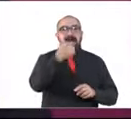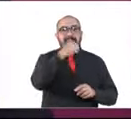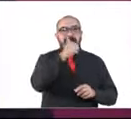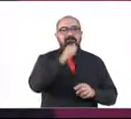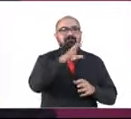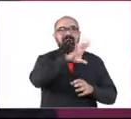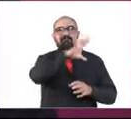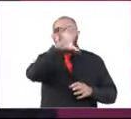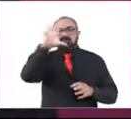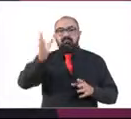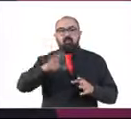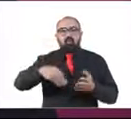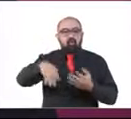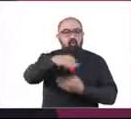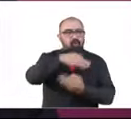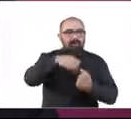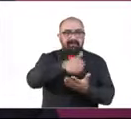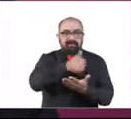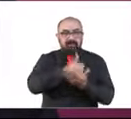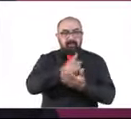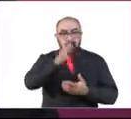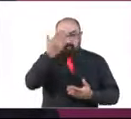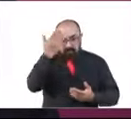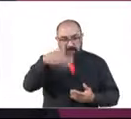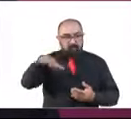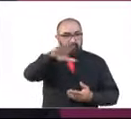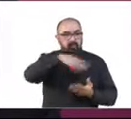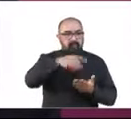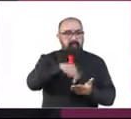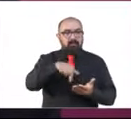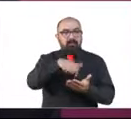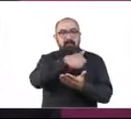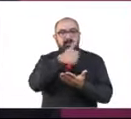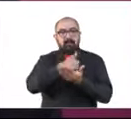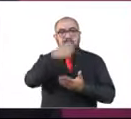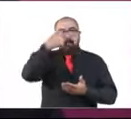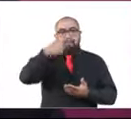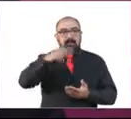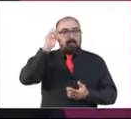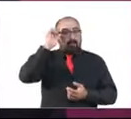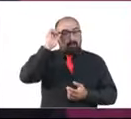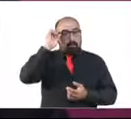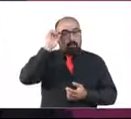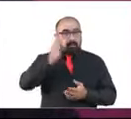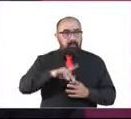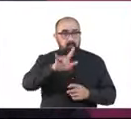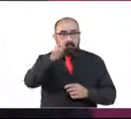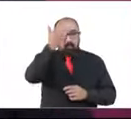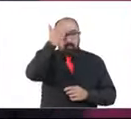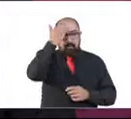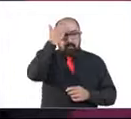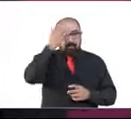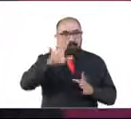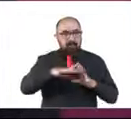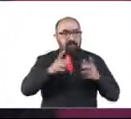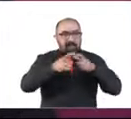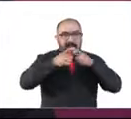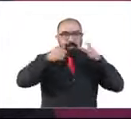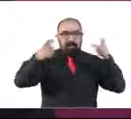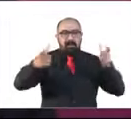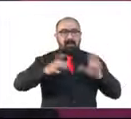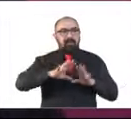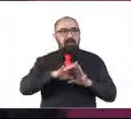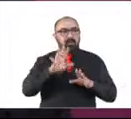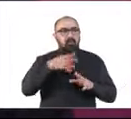de la megalópolis. Ustedes saben que la megalópolis, pues dentro de ella está esta gran zona metropolitana del Valle de